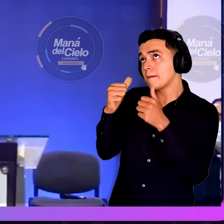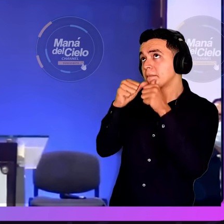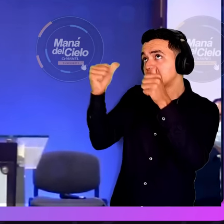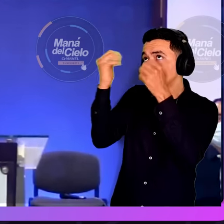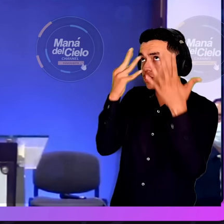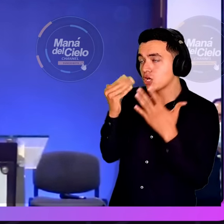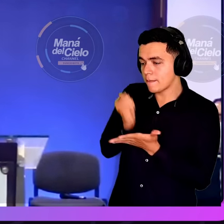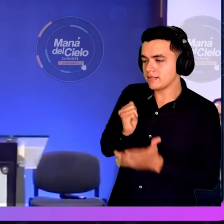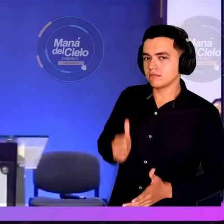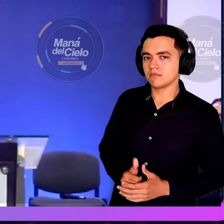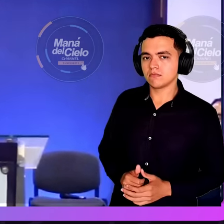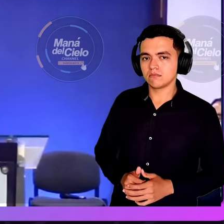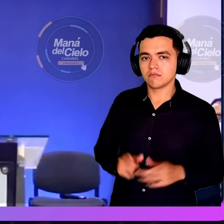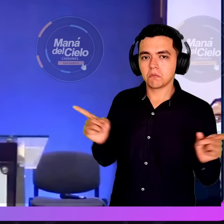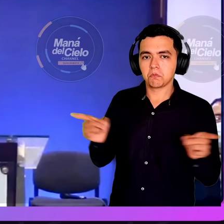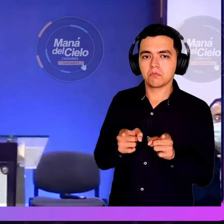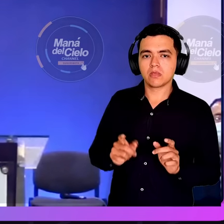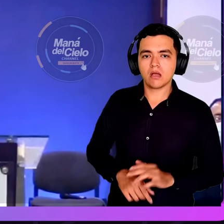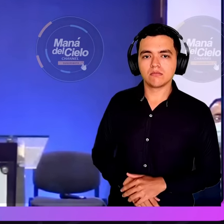¡Ay!